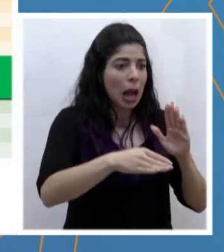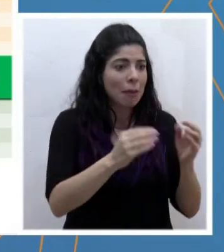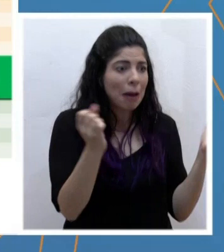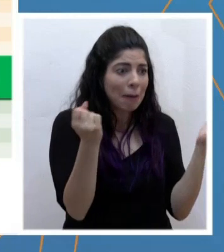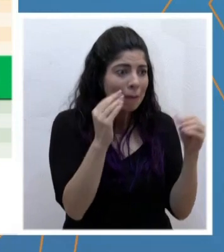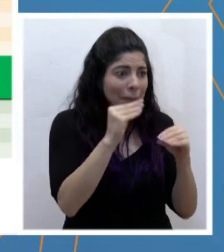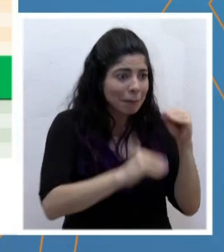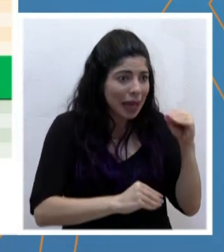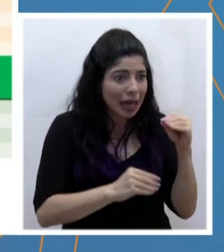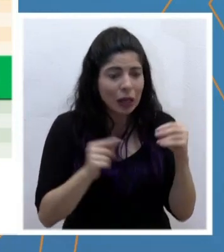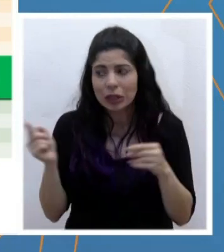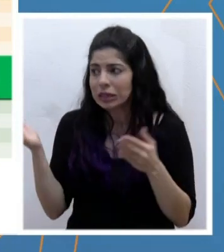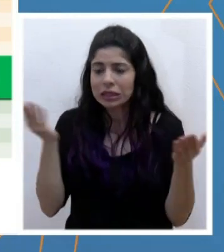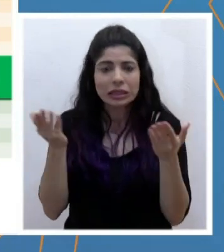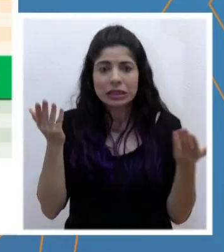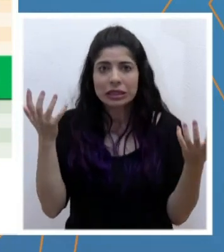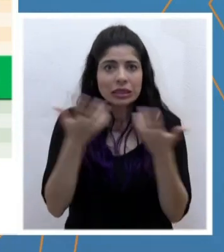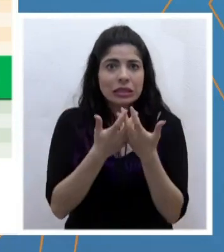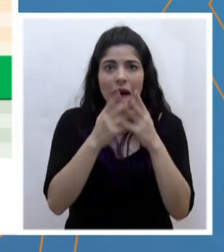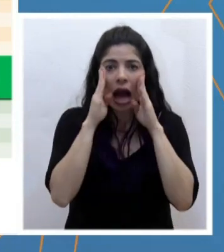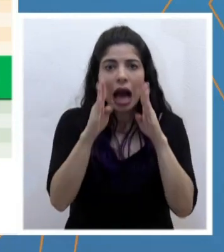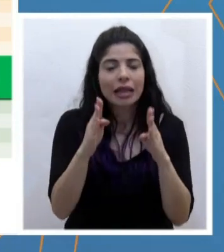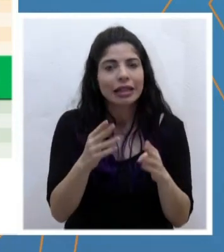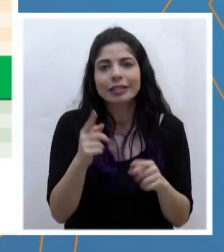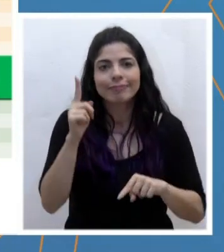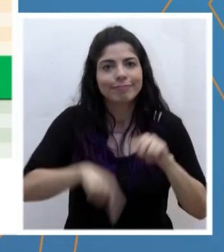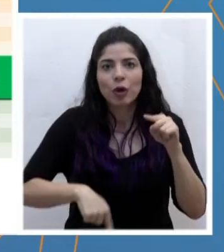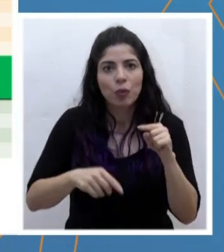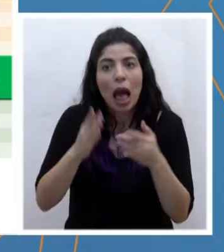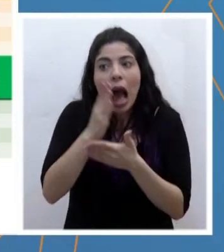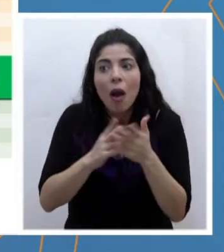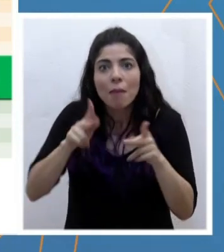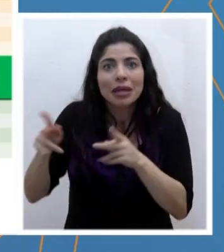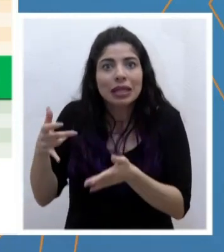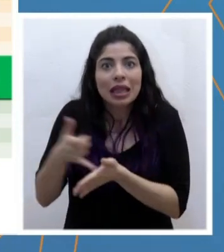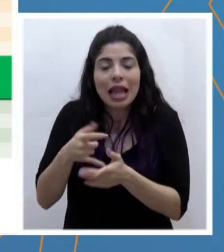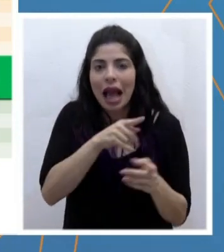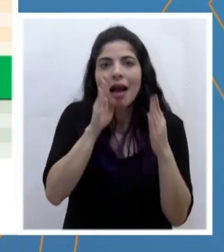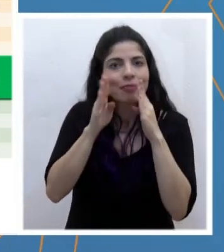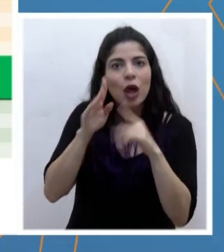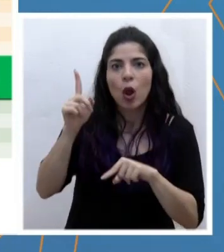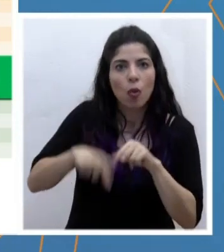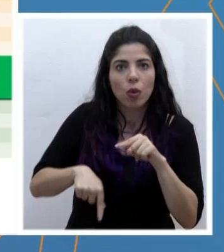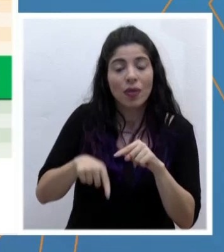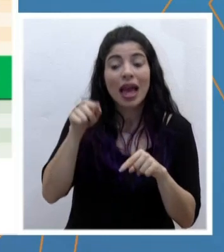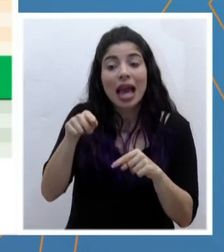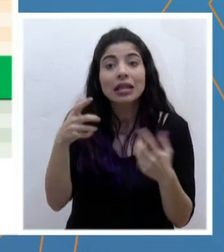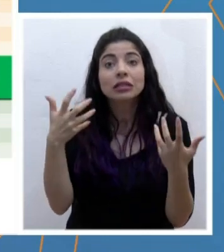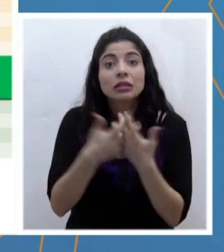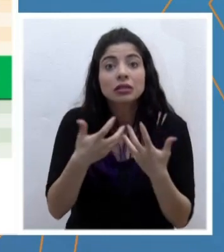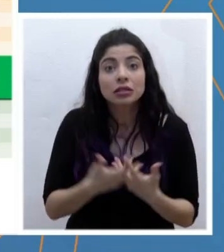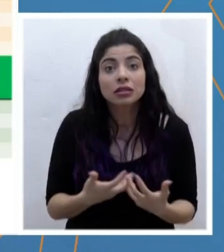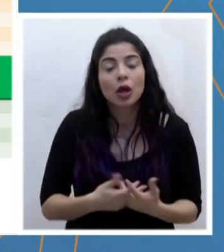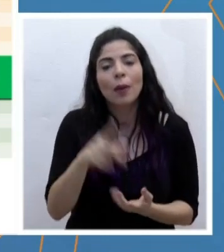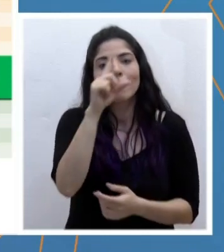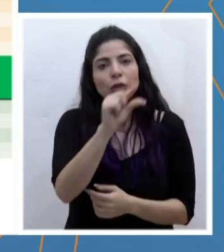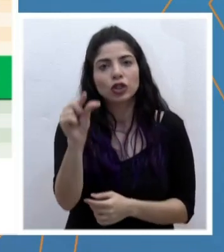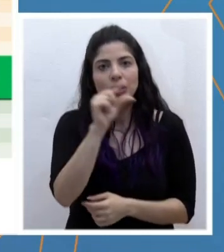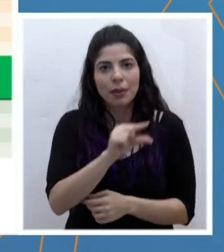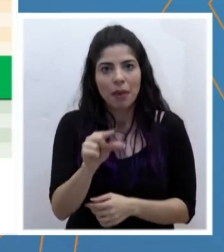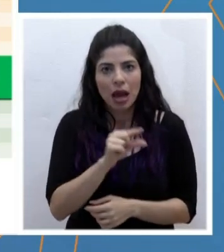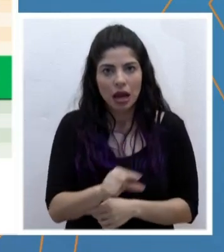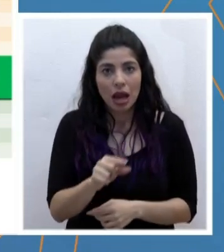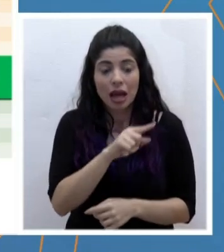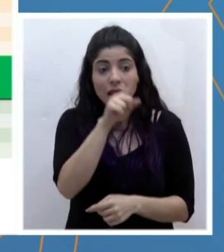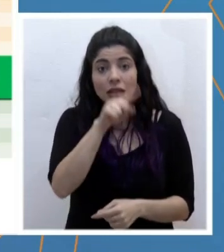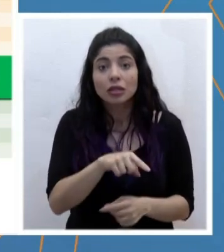sistema en razón de la atención de pacientes críticos. Esta proyección se basa en la cantidad de casos semanales, como pueden ver en el gráfico,